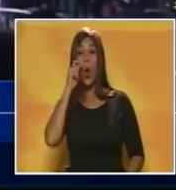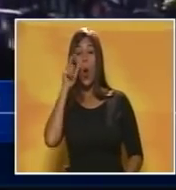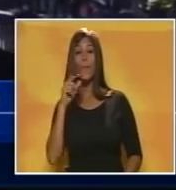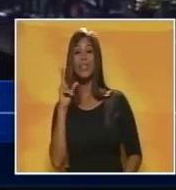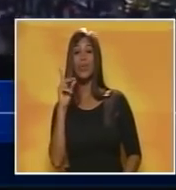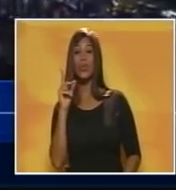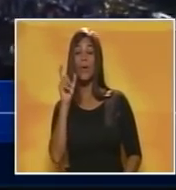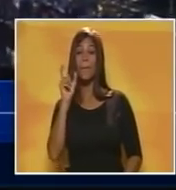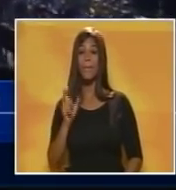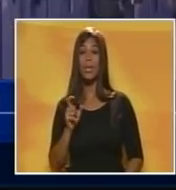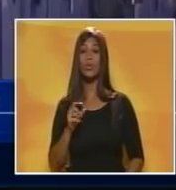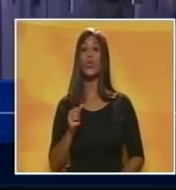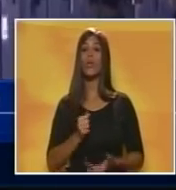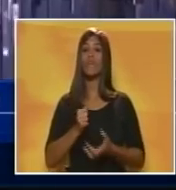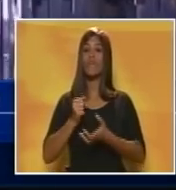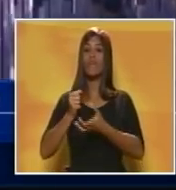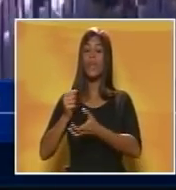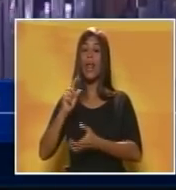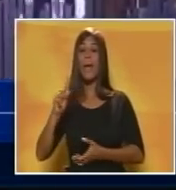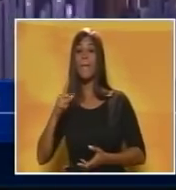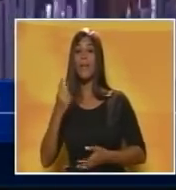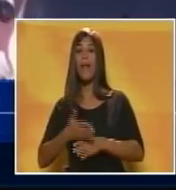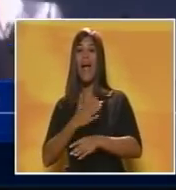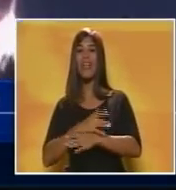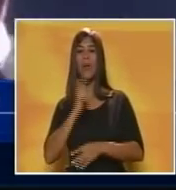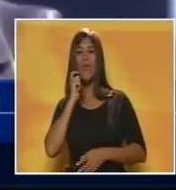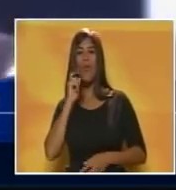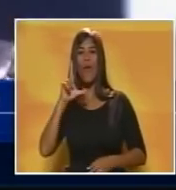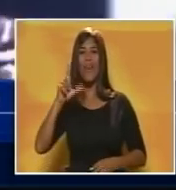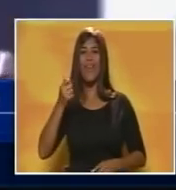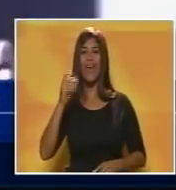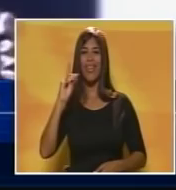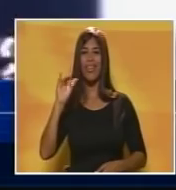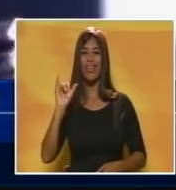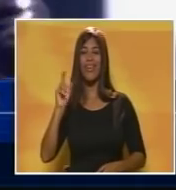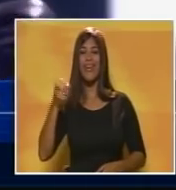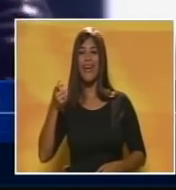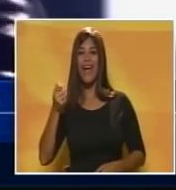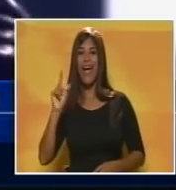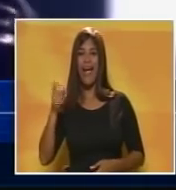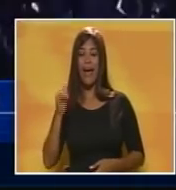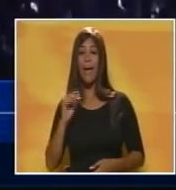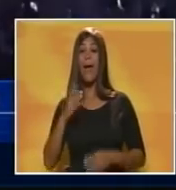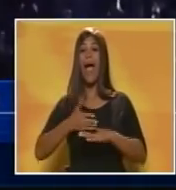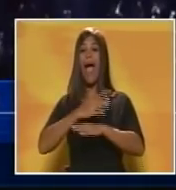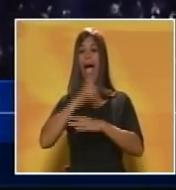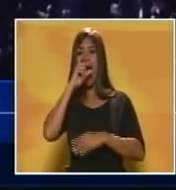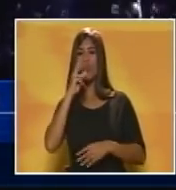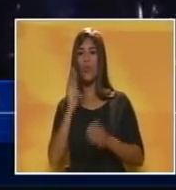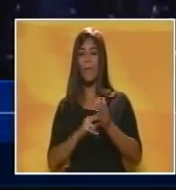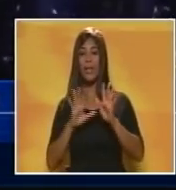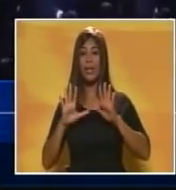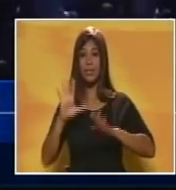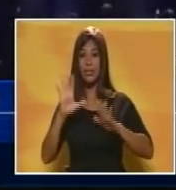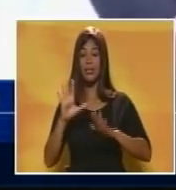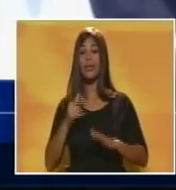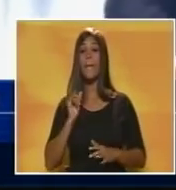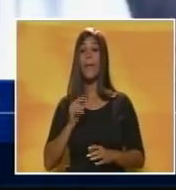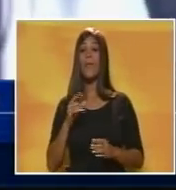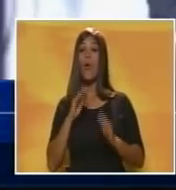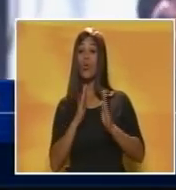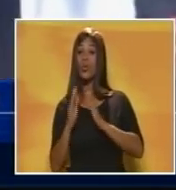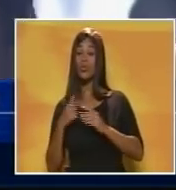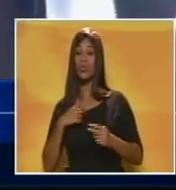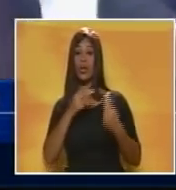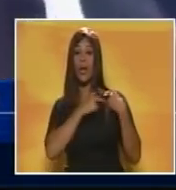segunda persona en recibir el galardón. La primera fue Lady Gaga en 2015. Los organizadores del evento dijeron que este premio es